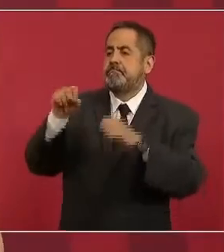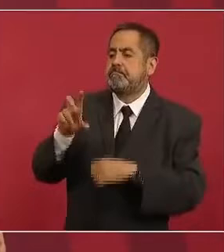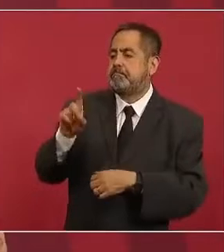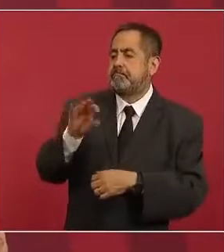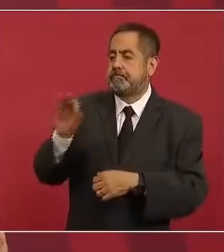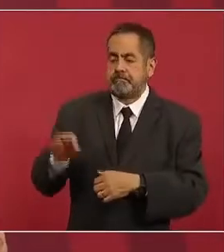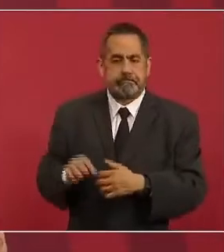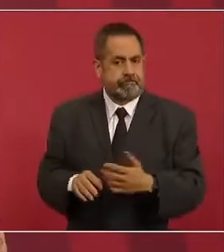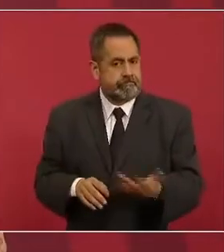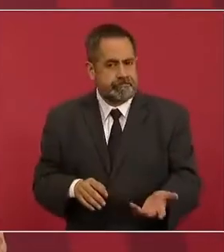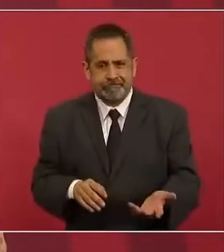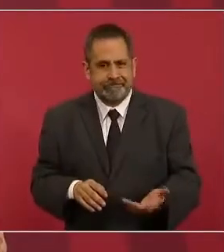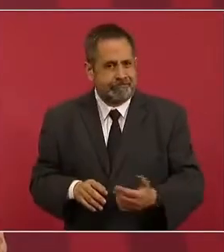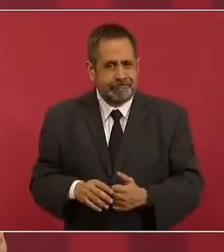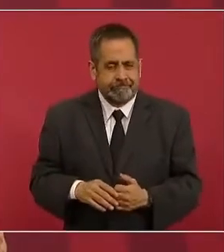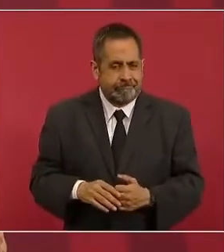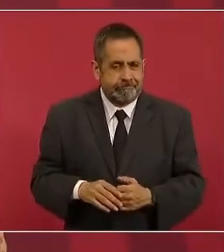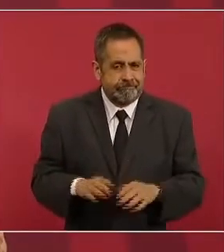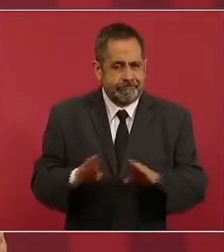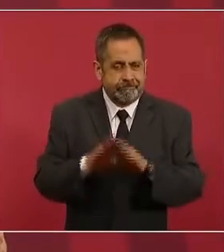Llegaron al extremo